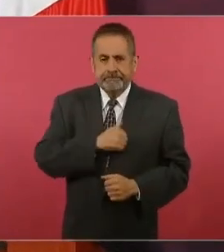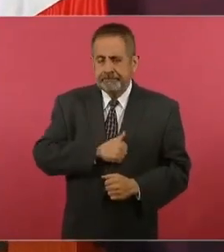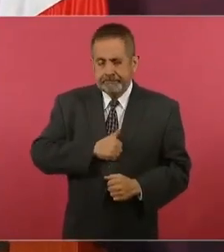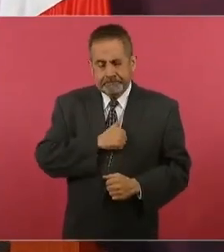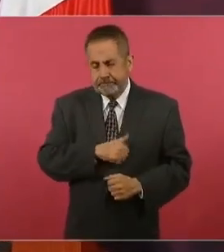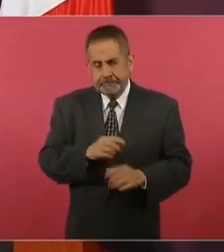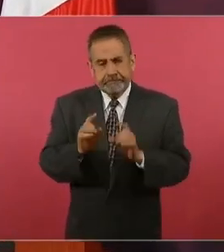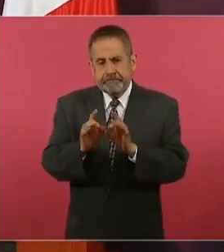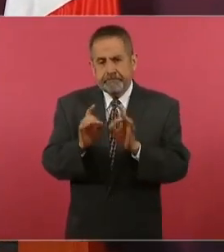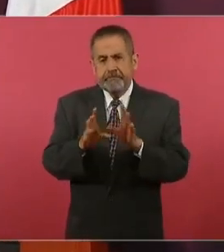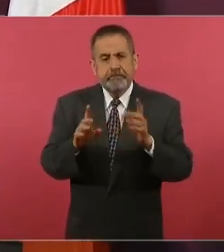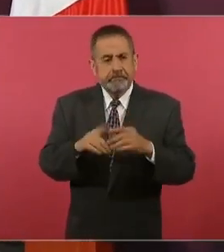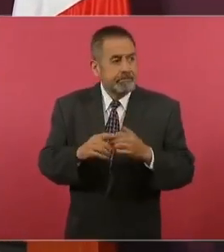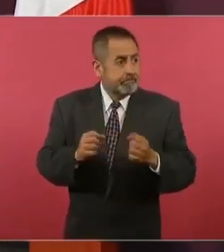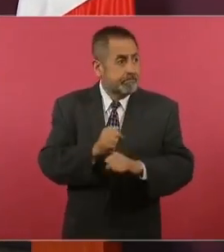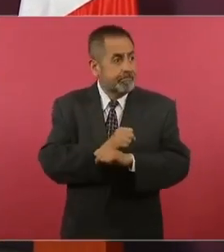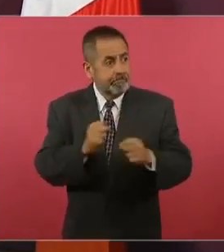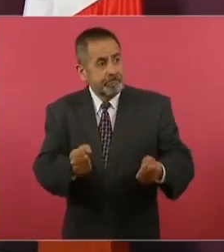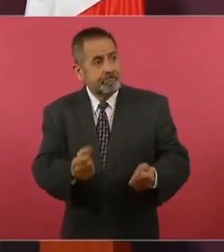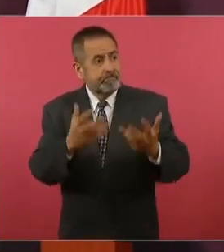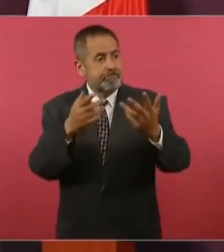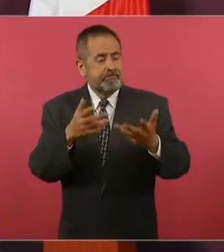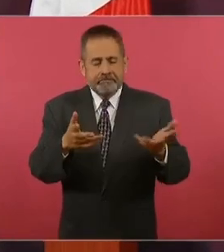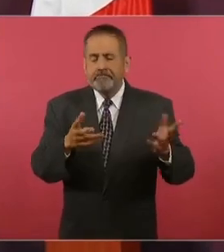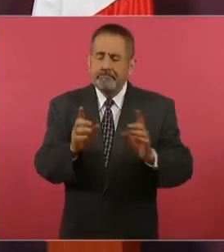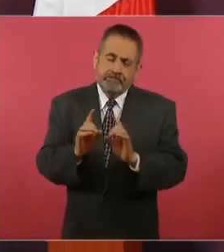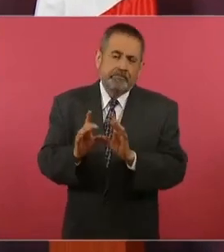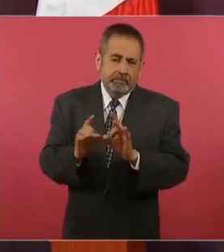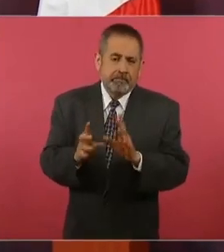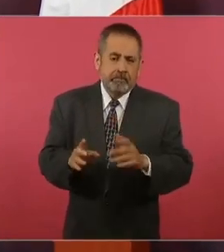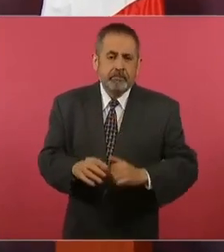lamentablemente, cuando suceden estos